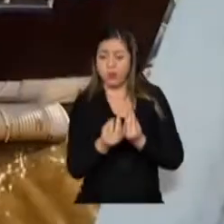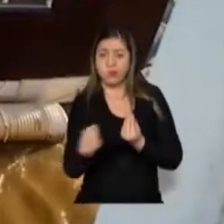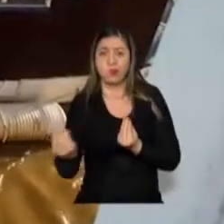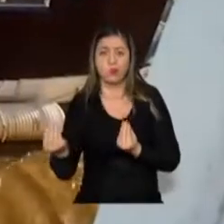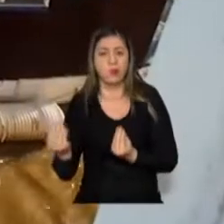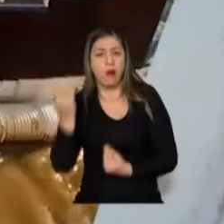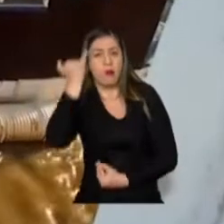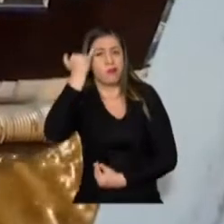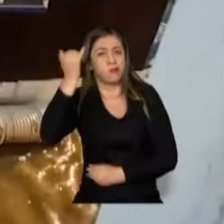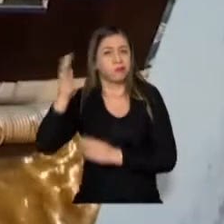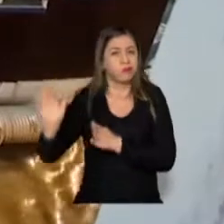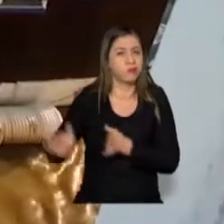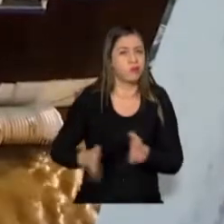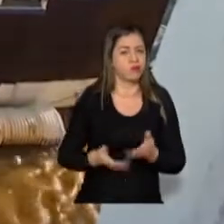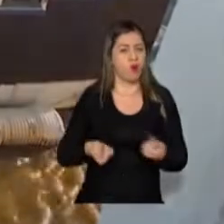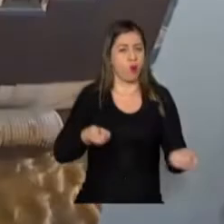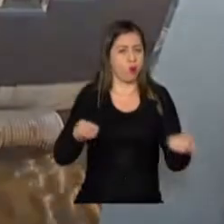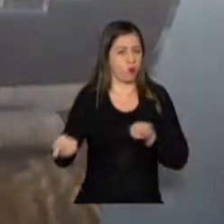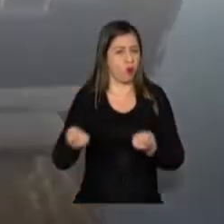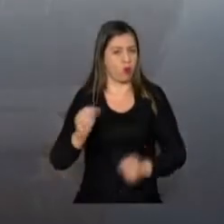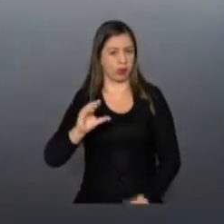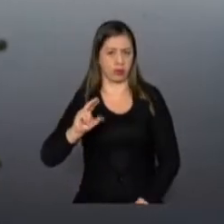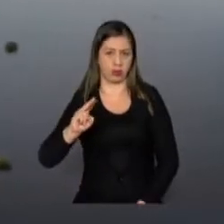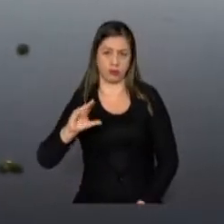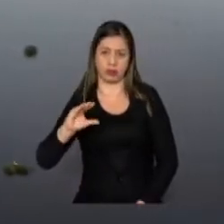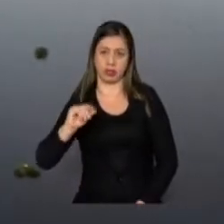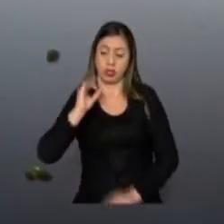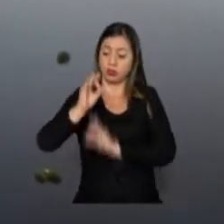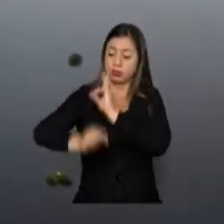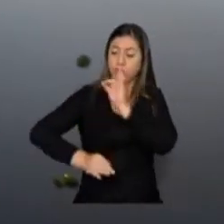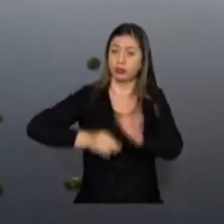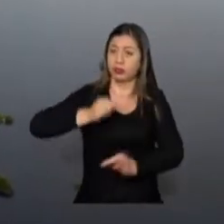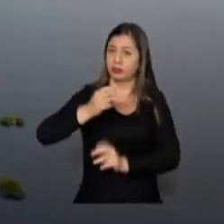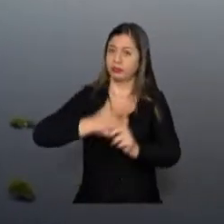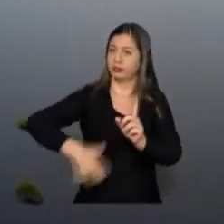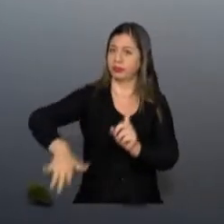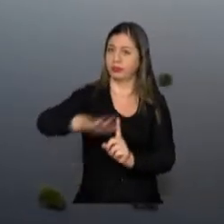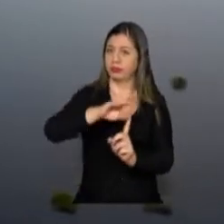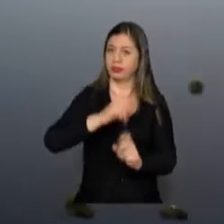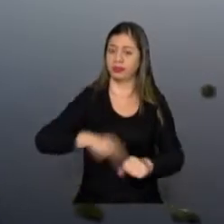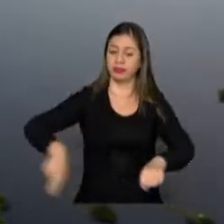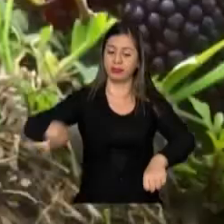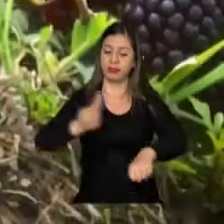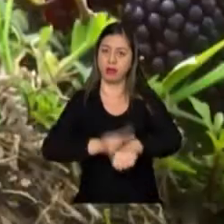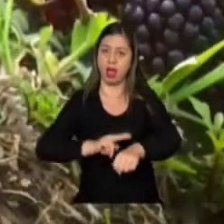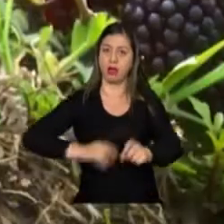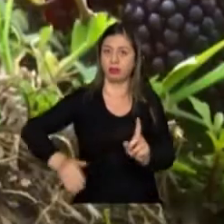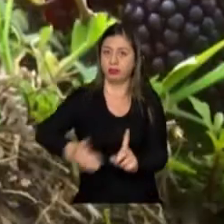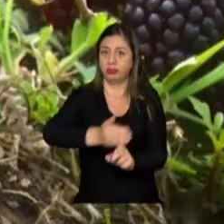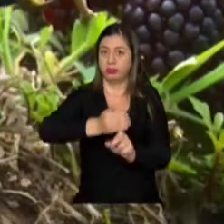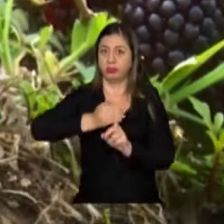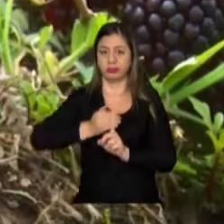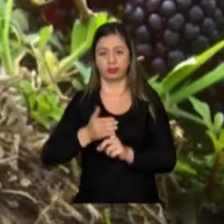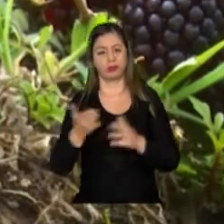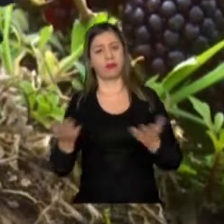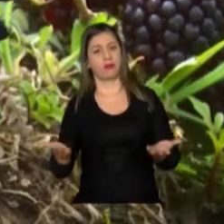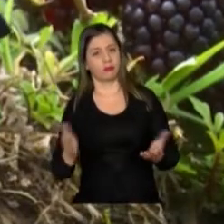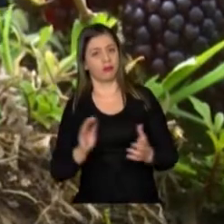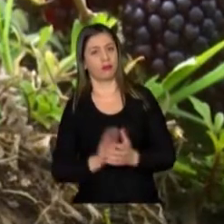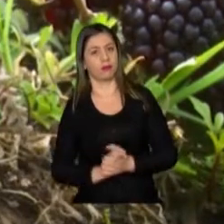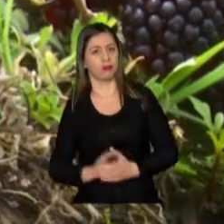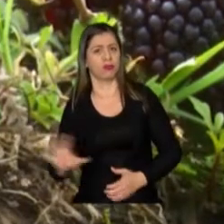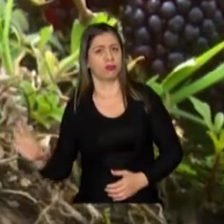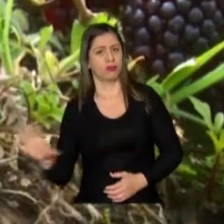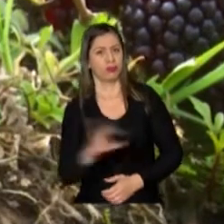para planear cómo la CBC cuidará el ambiente y los recursos naturales. Es decir, que todos